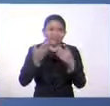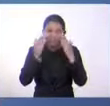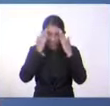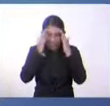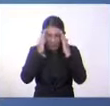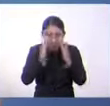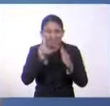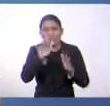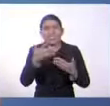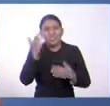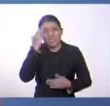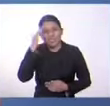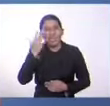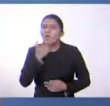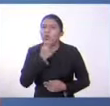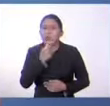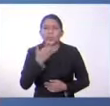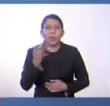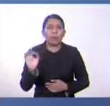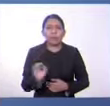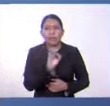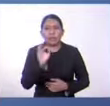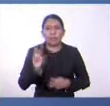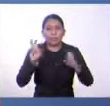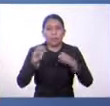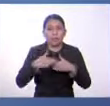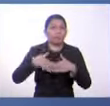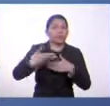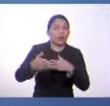saber qué cosas podemos mejorar en los próximos